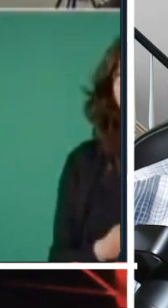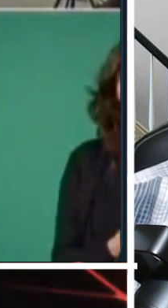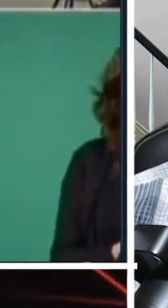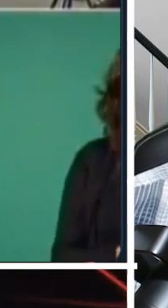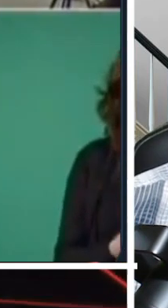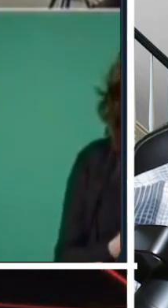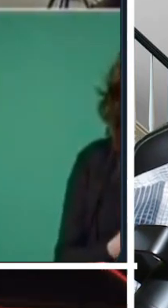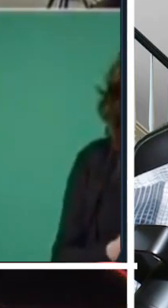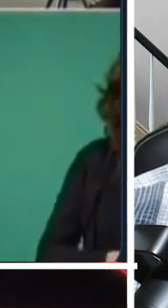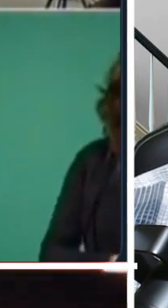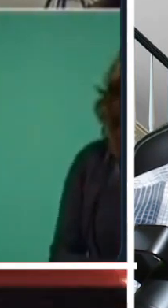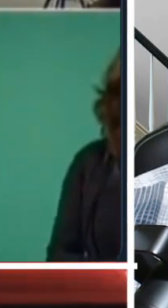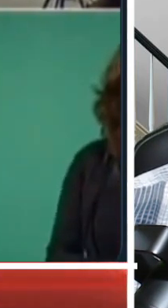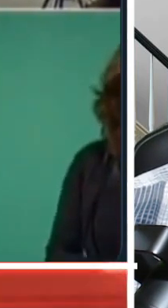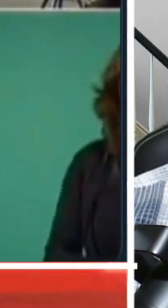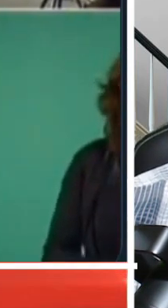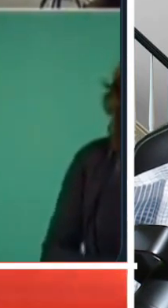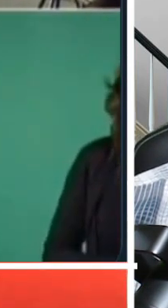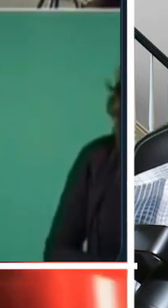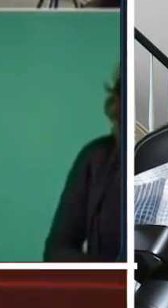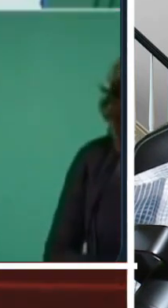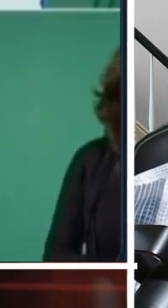una muy buena